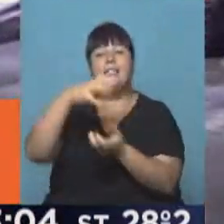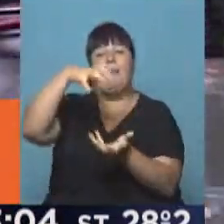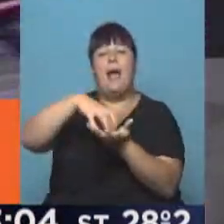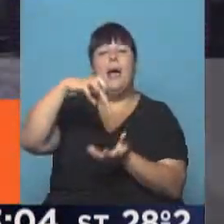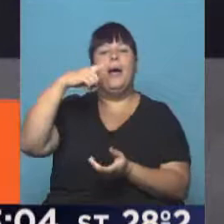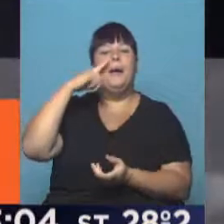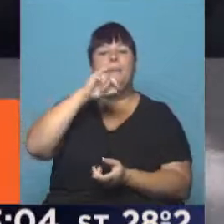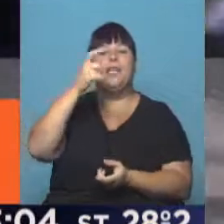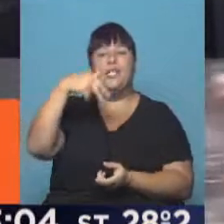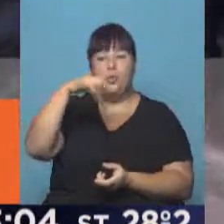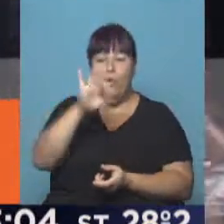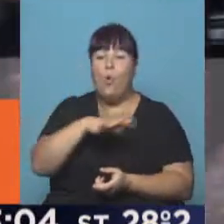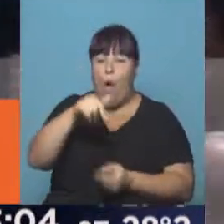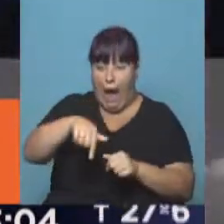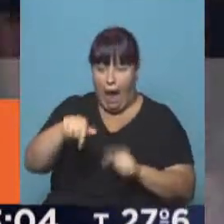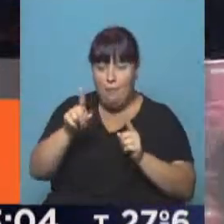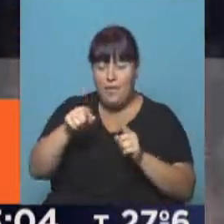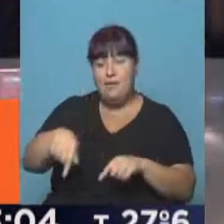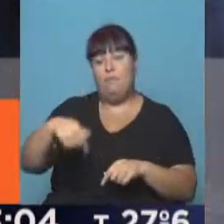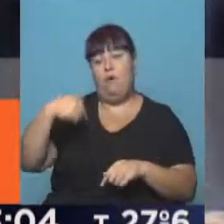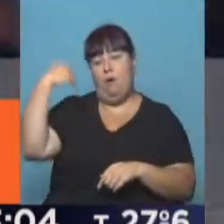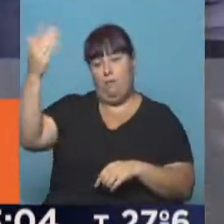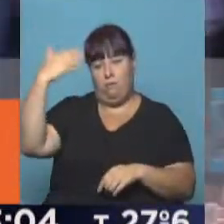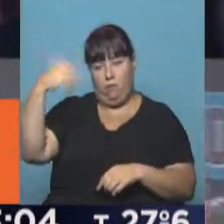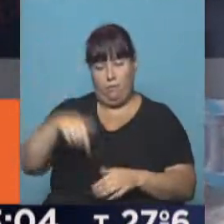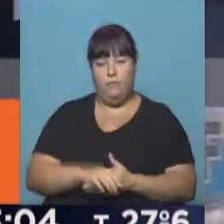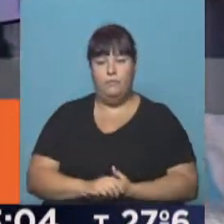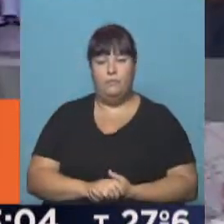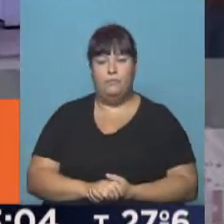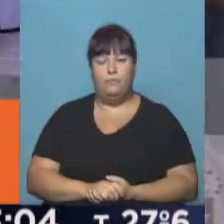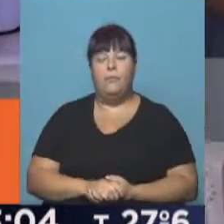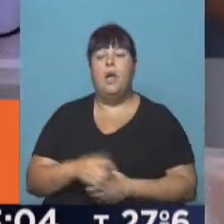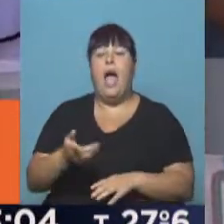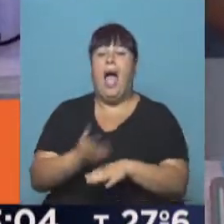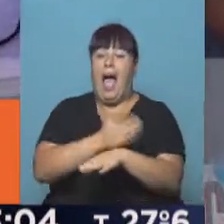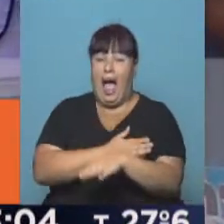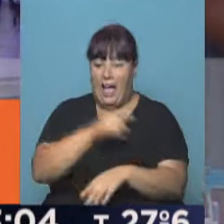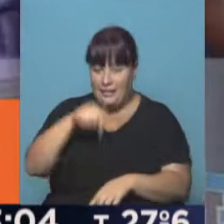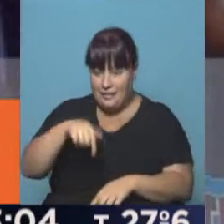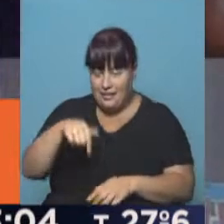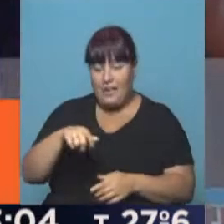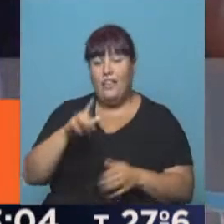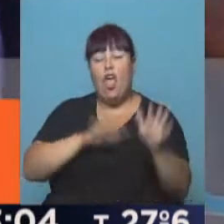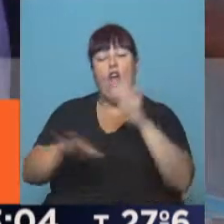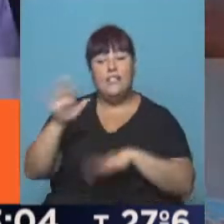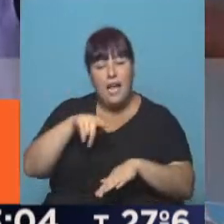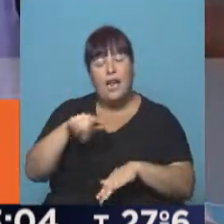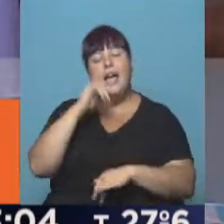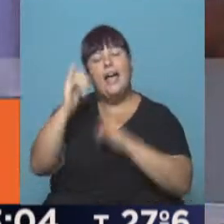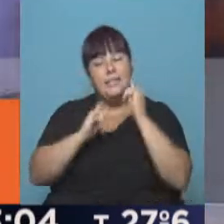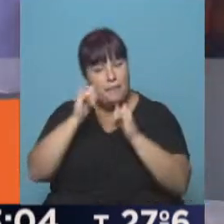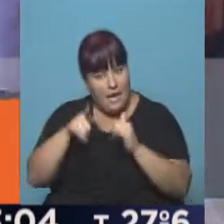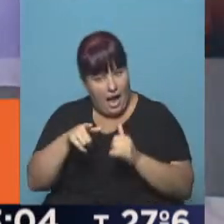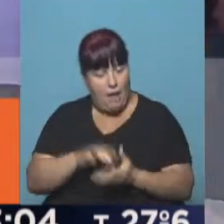Pizurro, lugar donde en este momento se está realizando el acto. Momentos antes de comenzarlo, organizadores